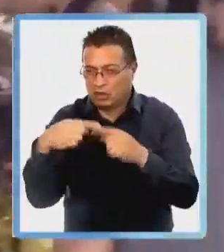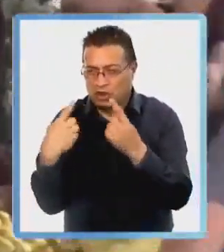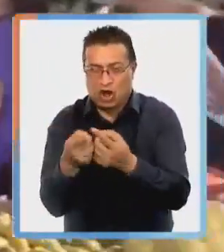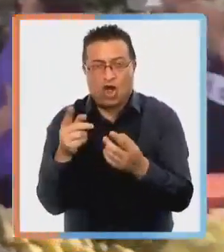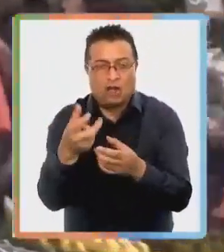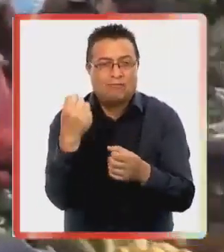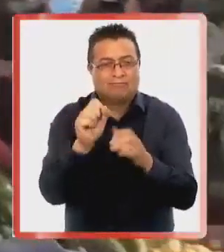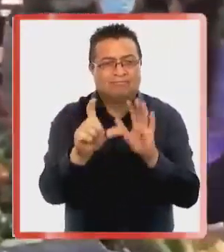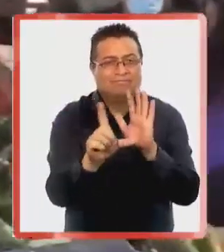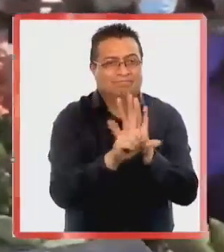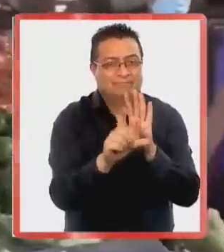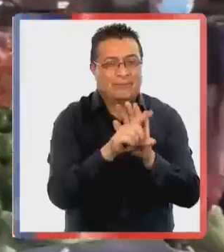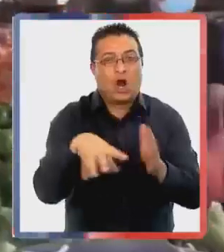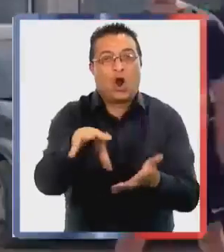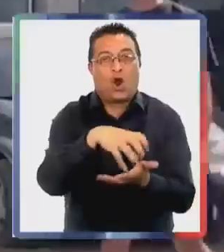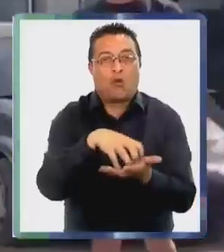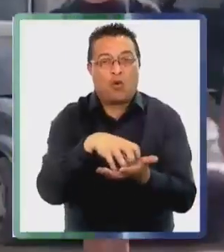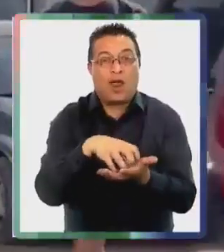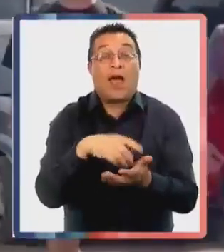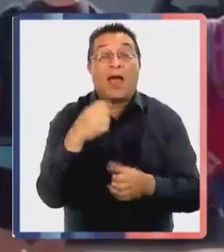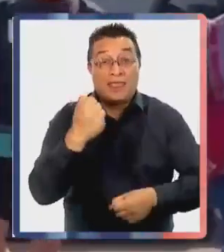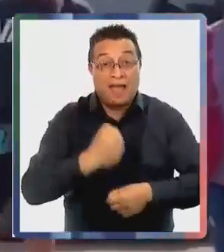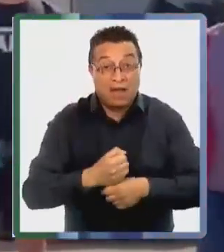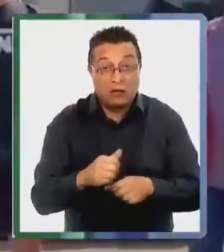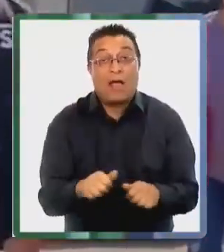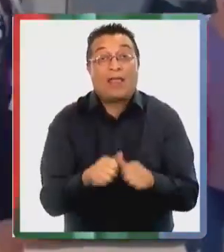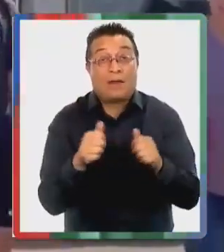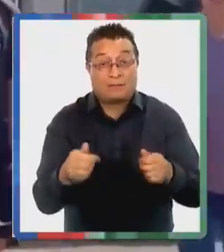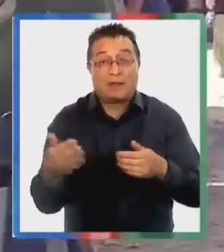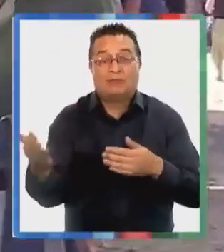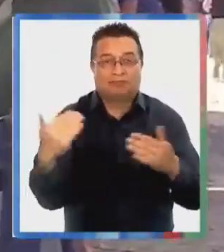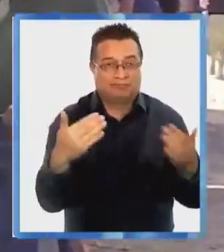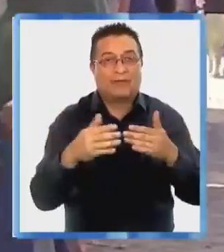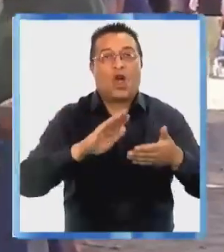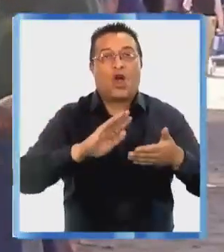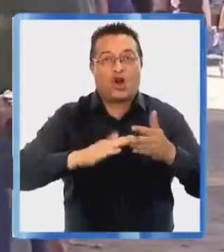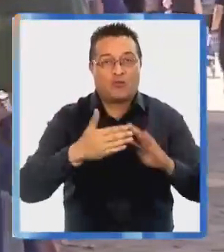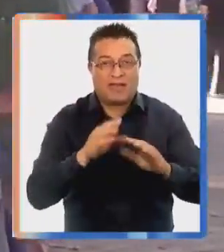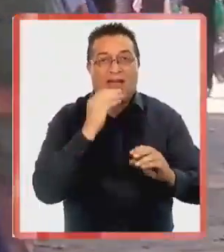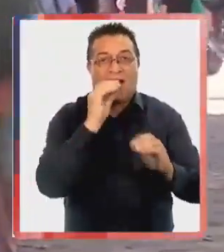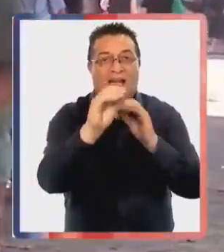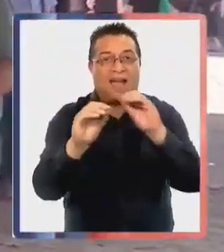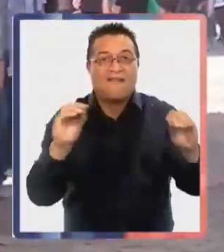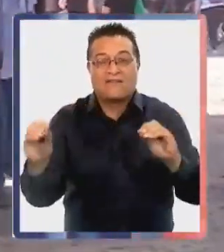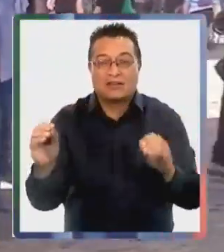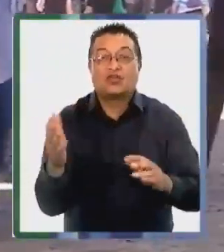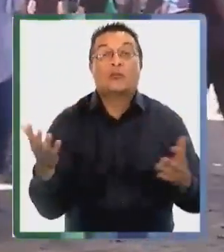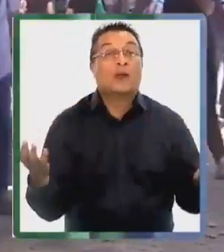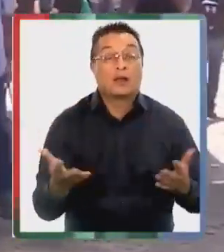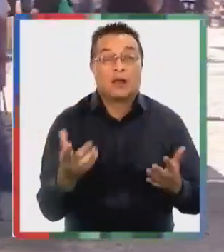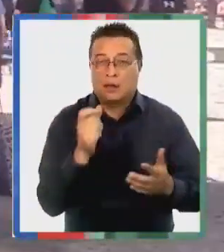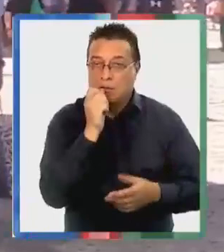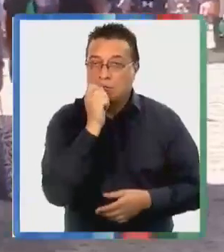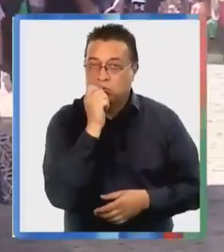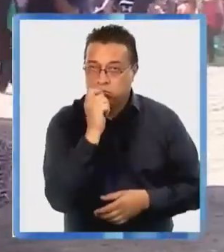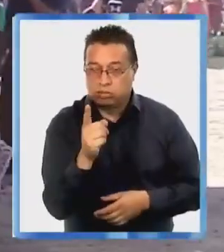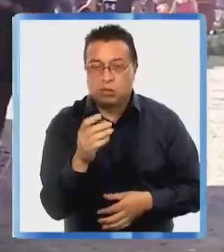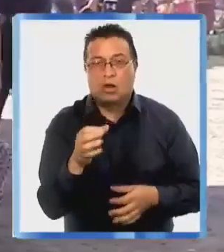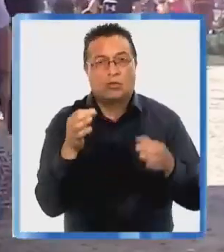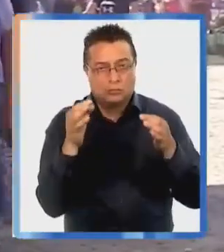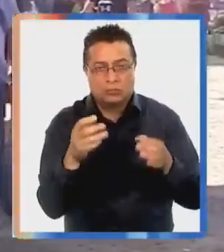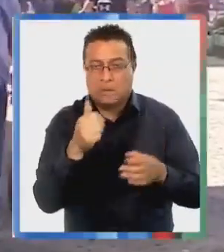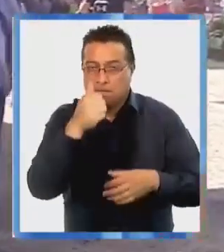están generando en la comuna. Un trabajo que además incluye a la comunidad, y es que uno de los llamados que se hizo es a denunciar de